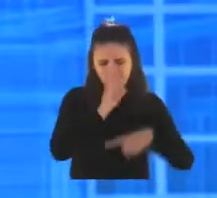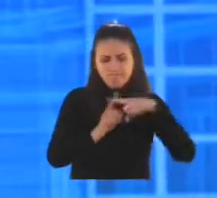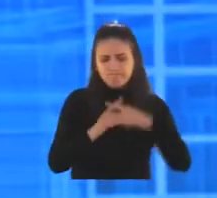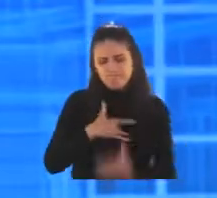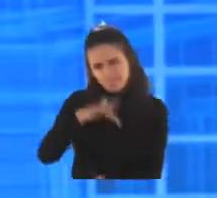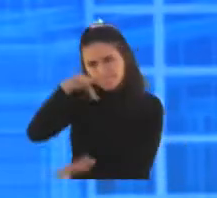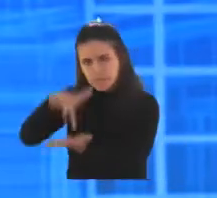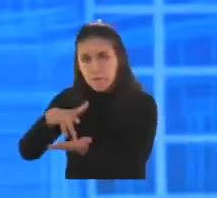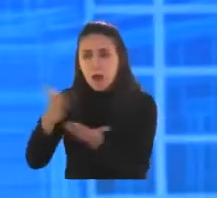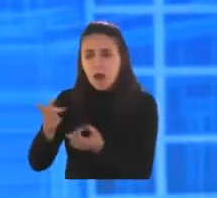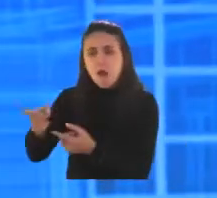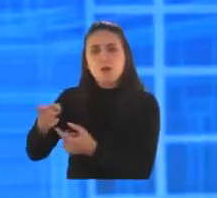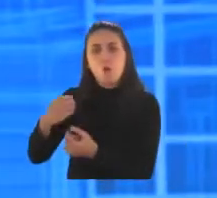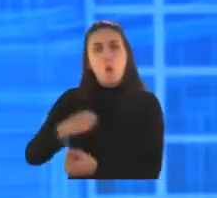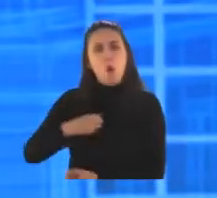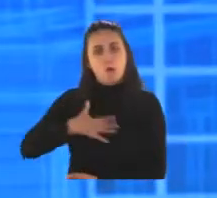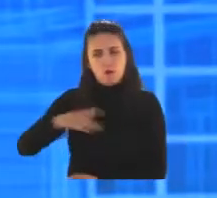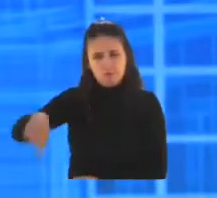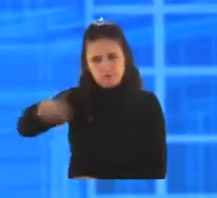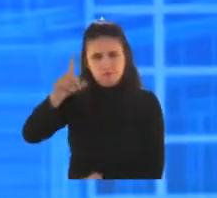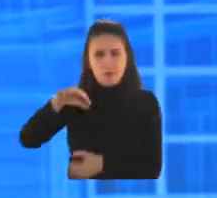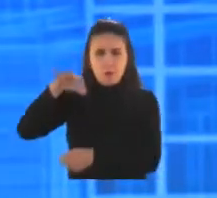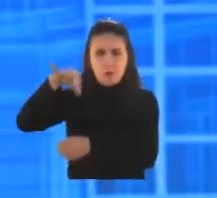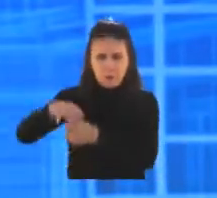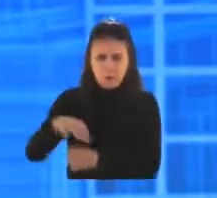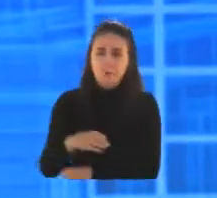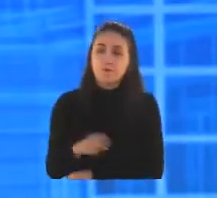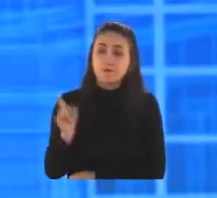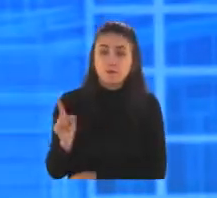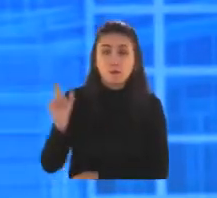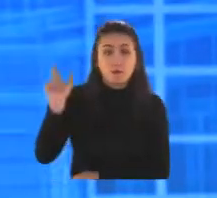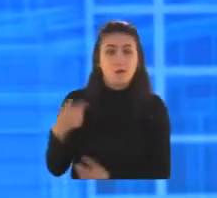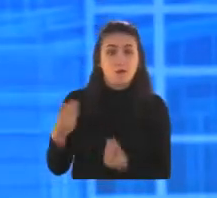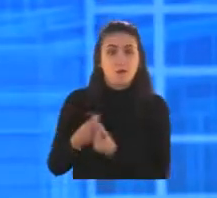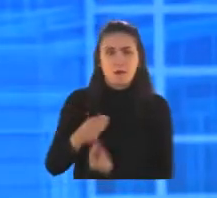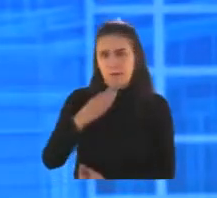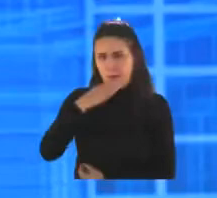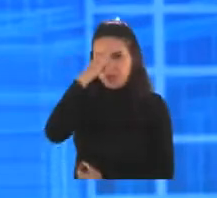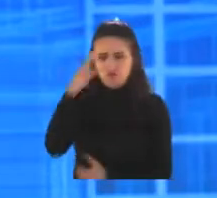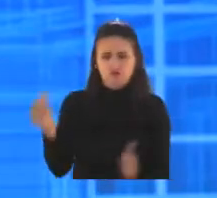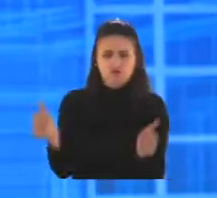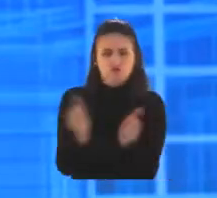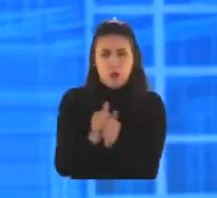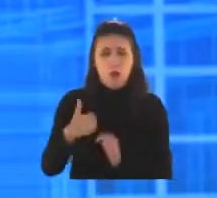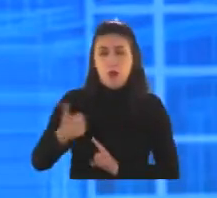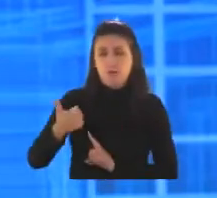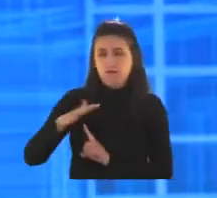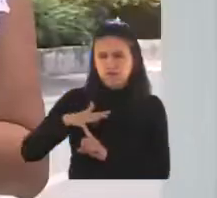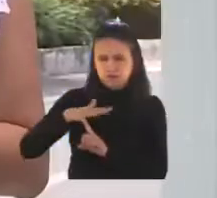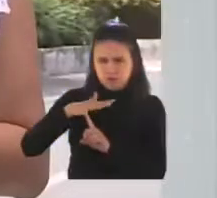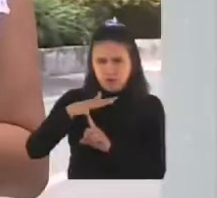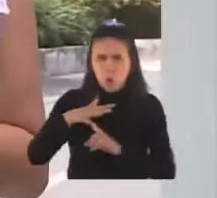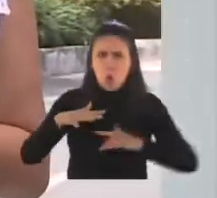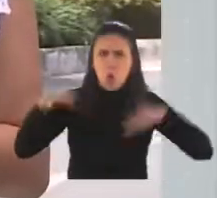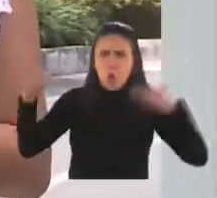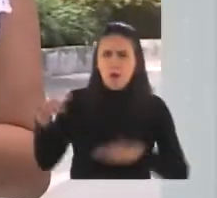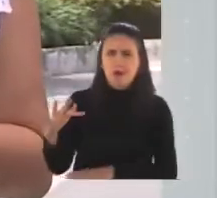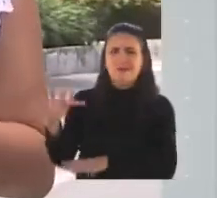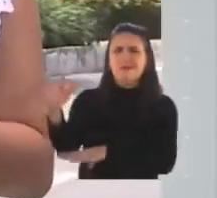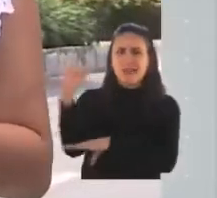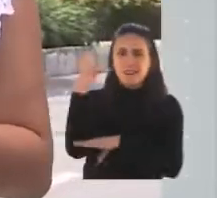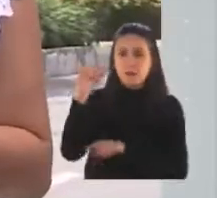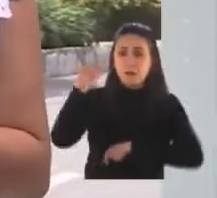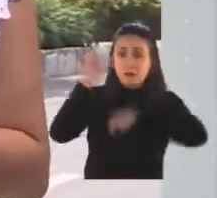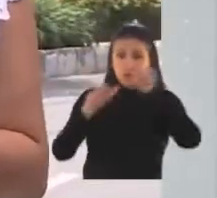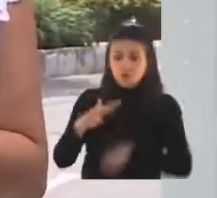puede ser agudelo comenzamos cuando usted es medellín usted es como en un recorrido con la fuerza aérea y el ejército y fue 35 de las hazañas de los jurados de votación